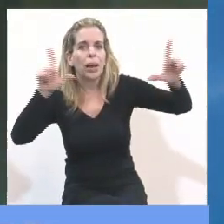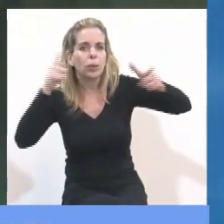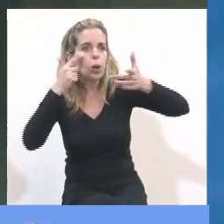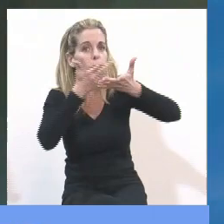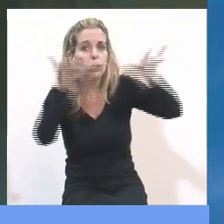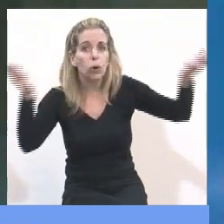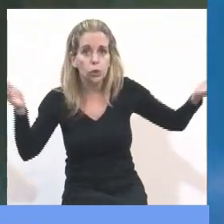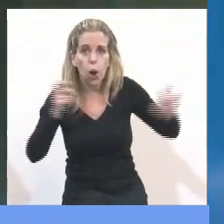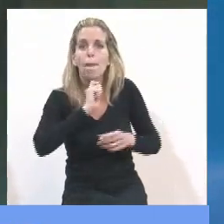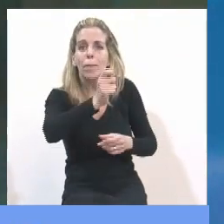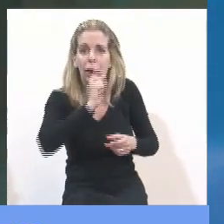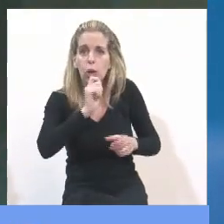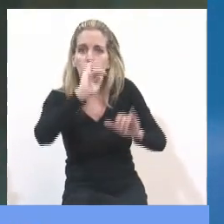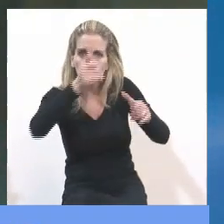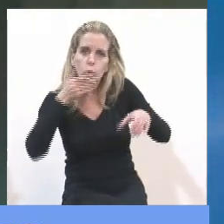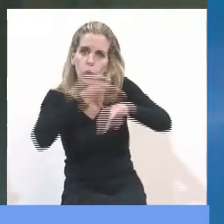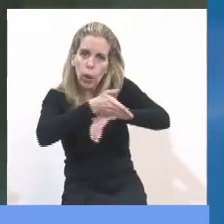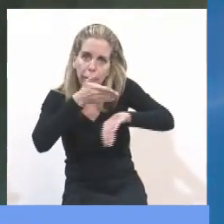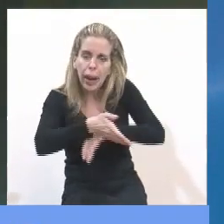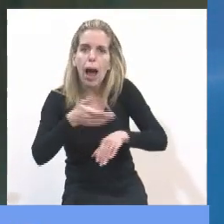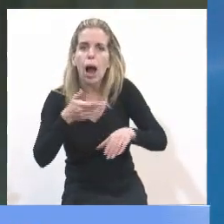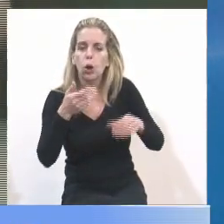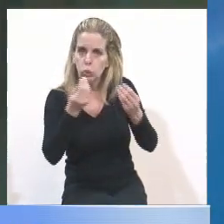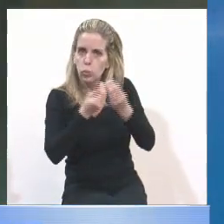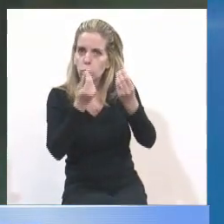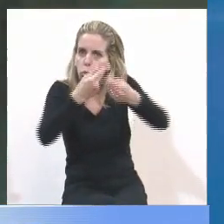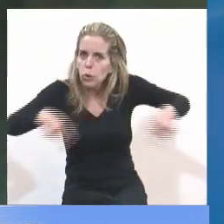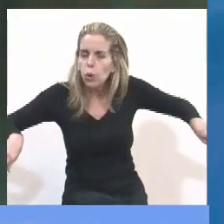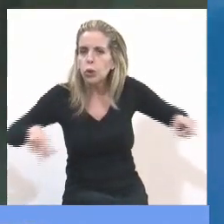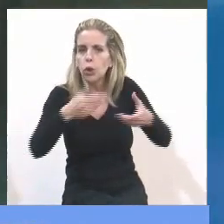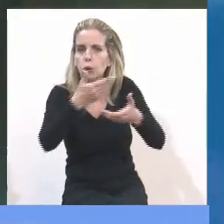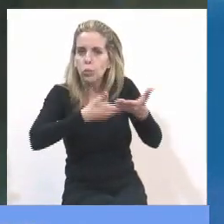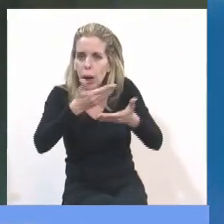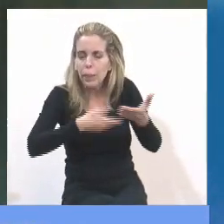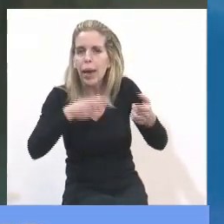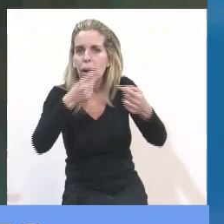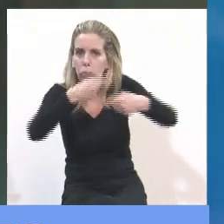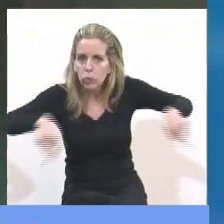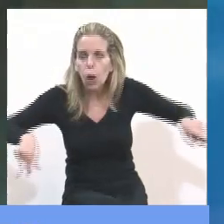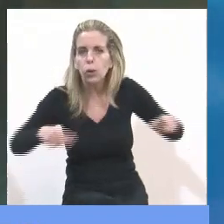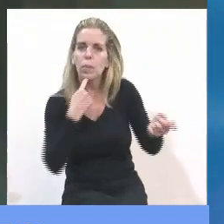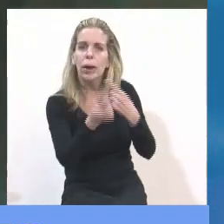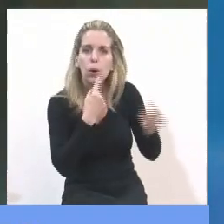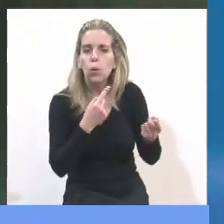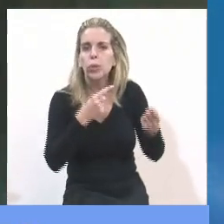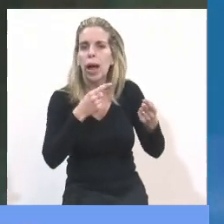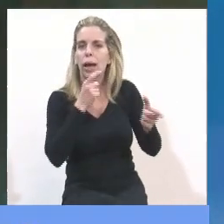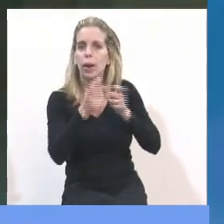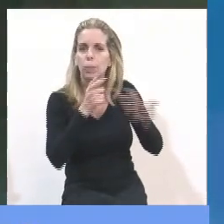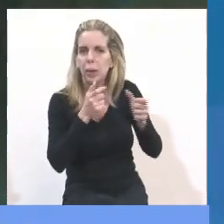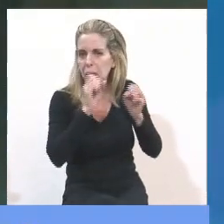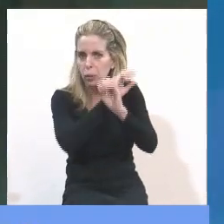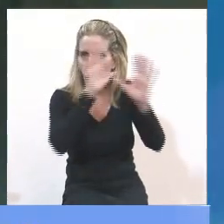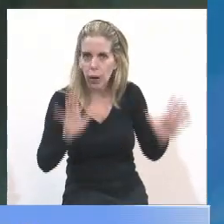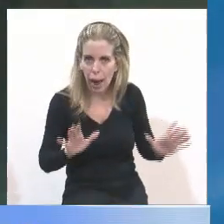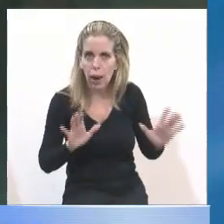la prensa, que hubieron impugnaciones, que fueron trasladadas esas impugnaciones y contestadas. Pero quiero decir,